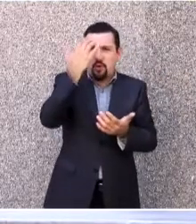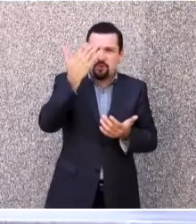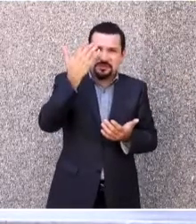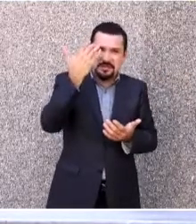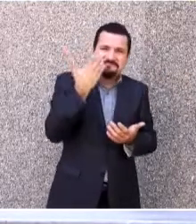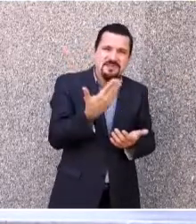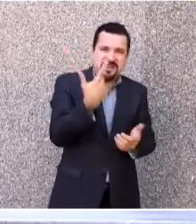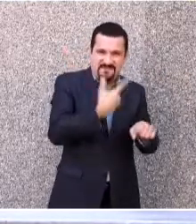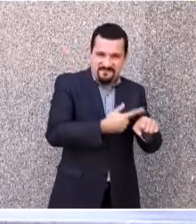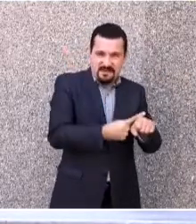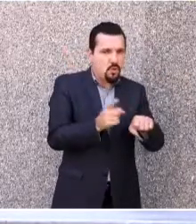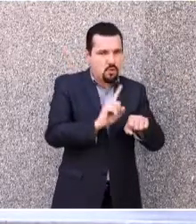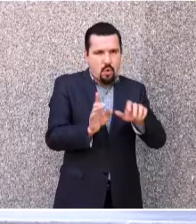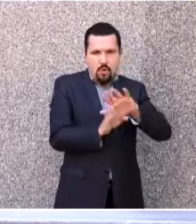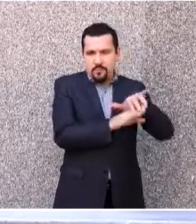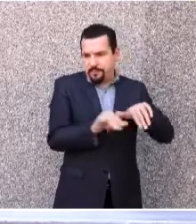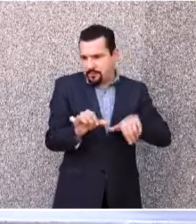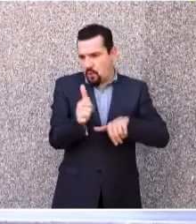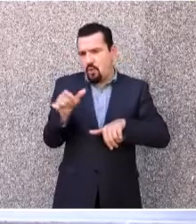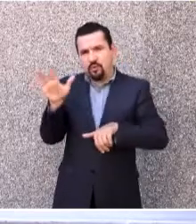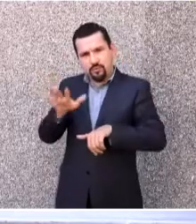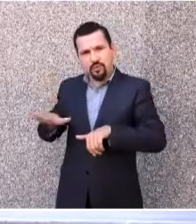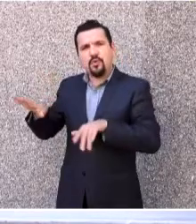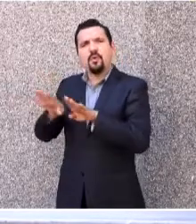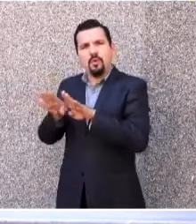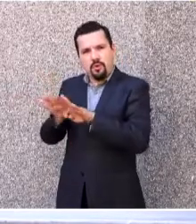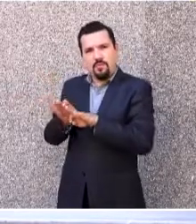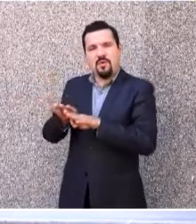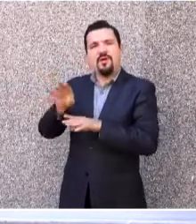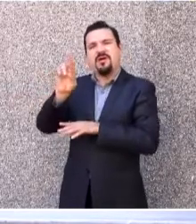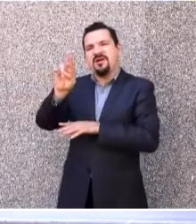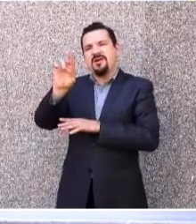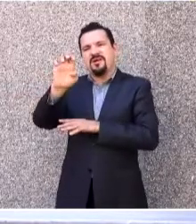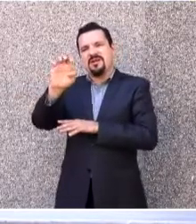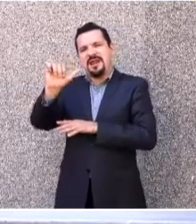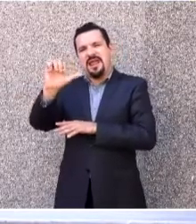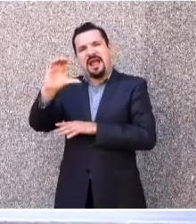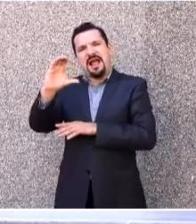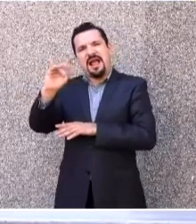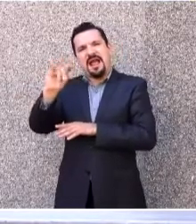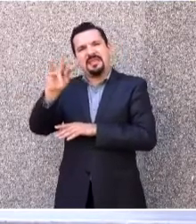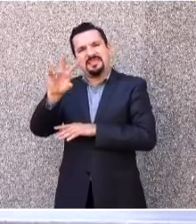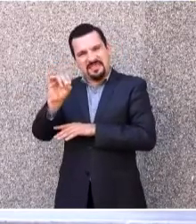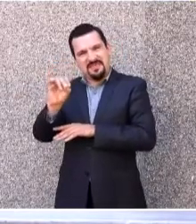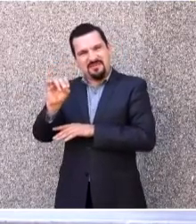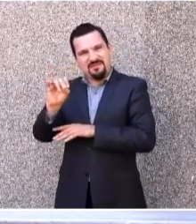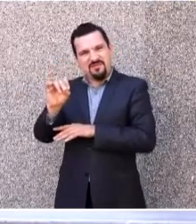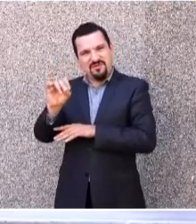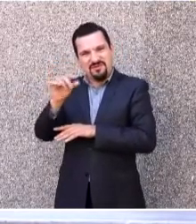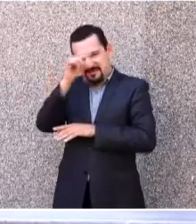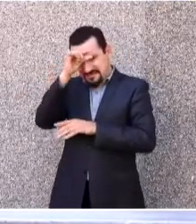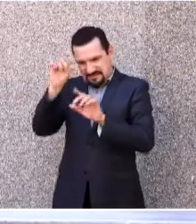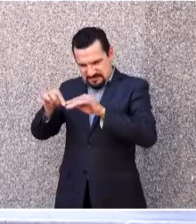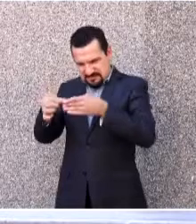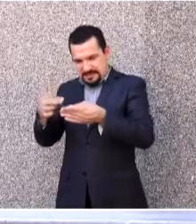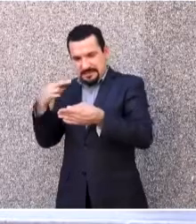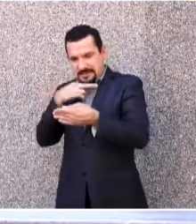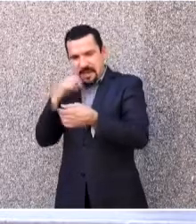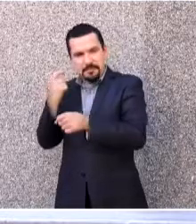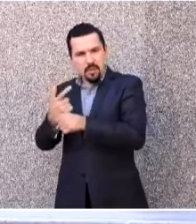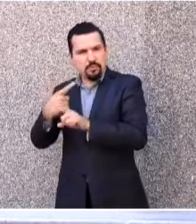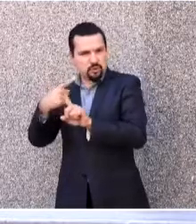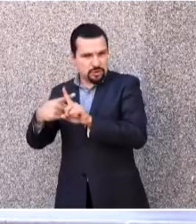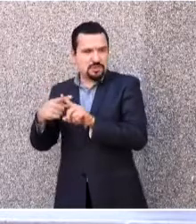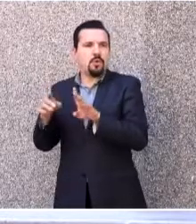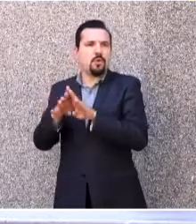muy conscientes de la importancia del tener el reactivo. Y es, insisto, entre hoy tenemos para este día,